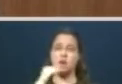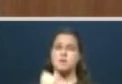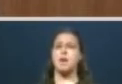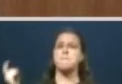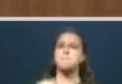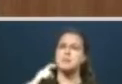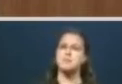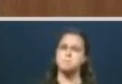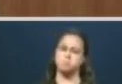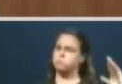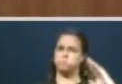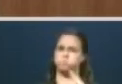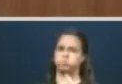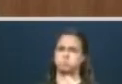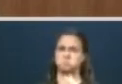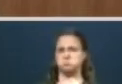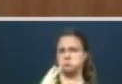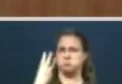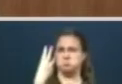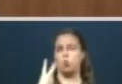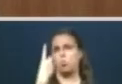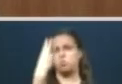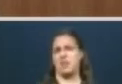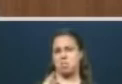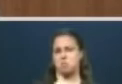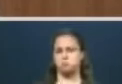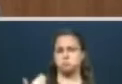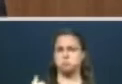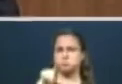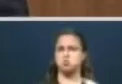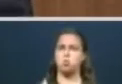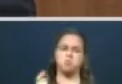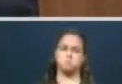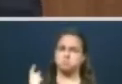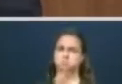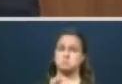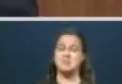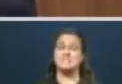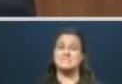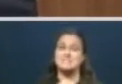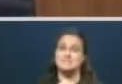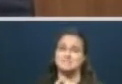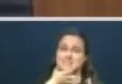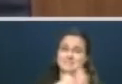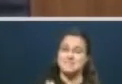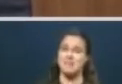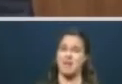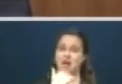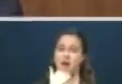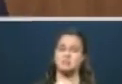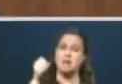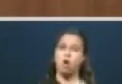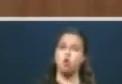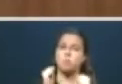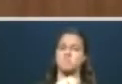en un tercio de aquellos en los que no teníamos dicha capacidad todo lo cual ha supuesto un ahorro de casi 25 millones de euros